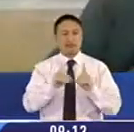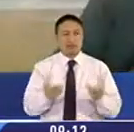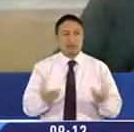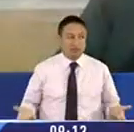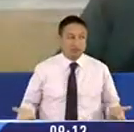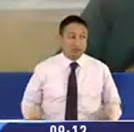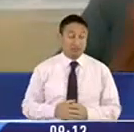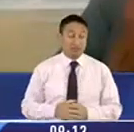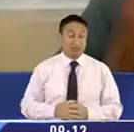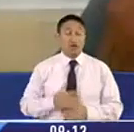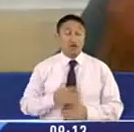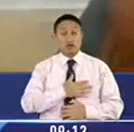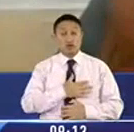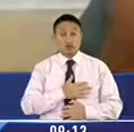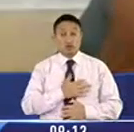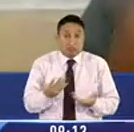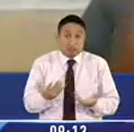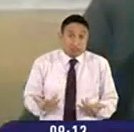esperaba